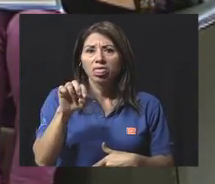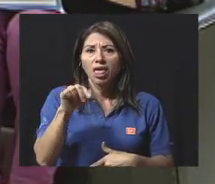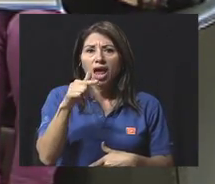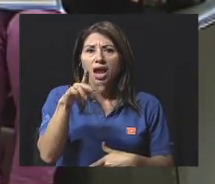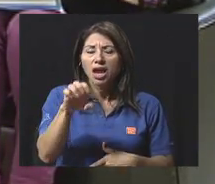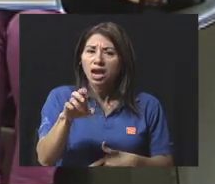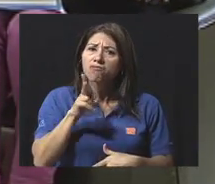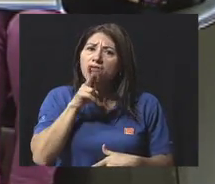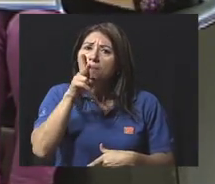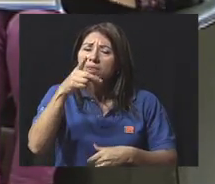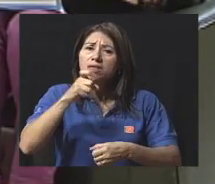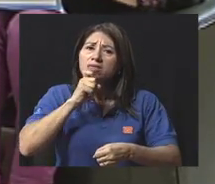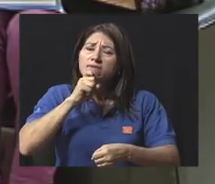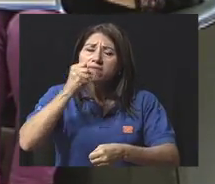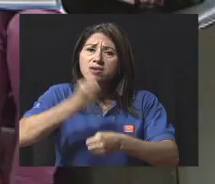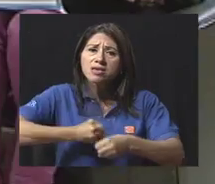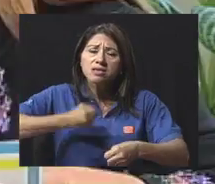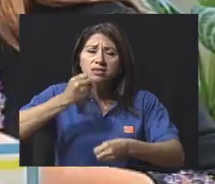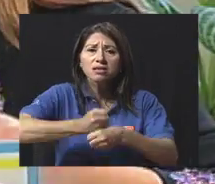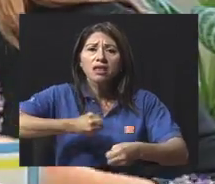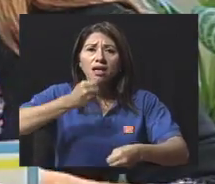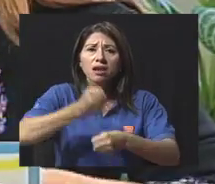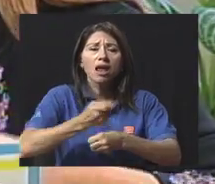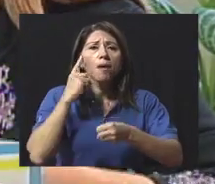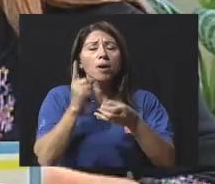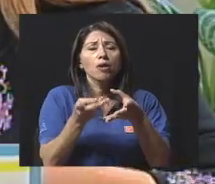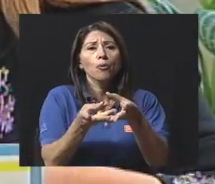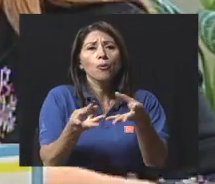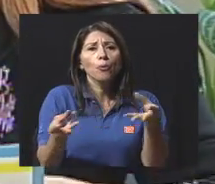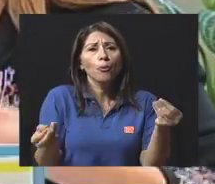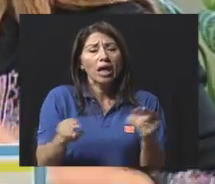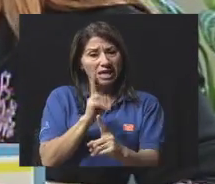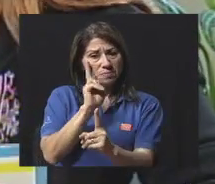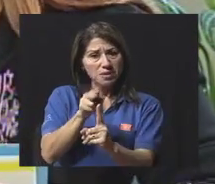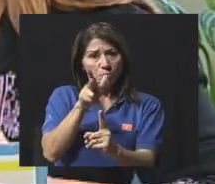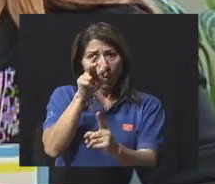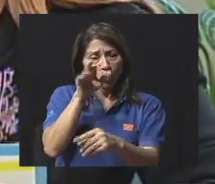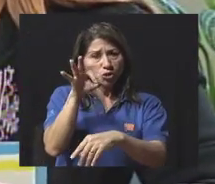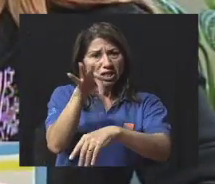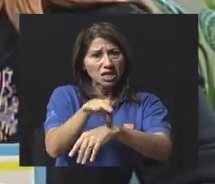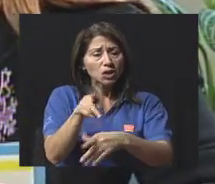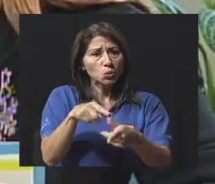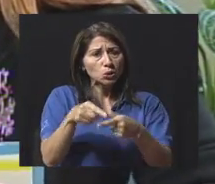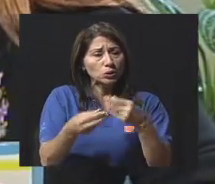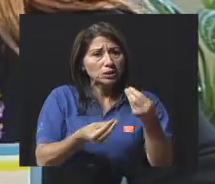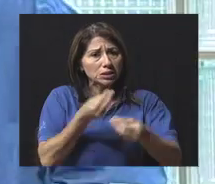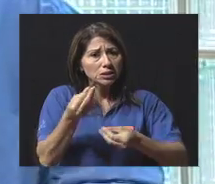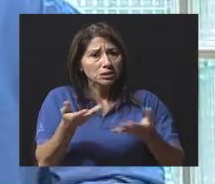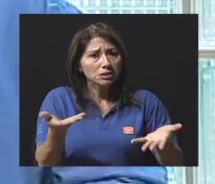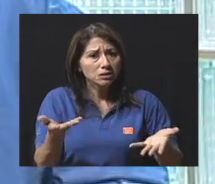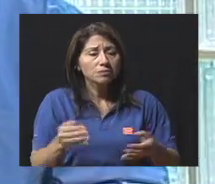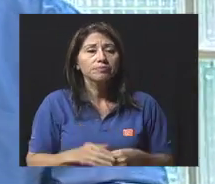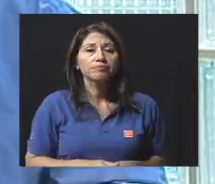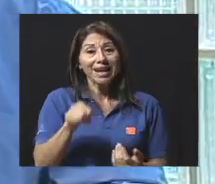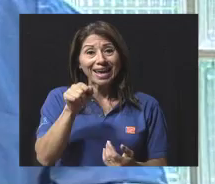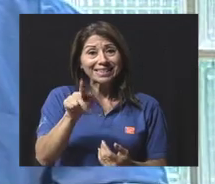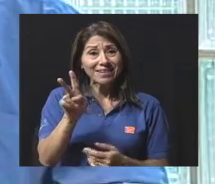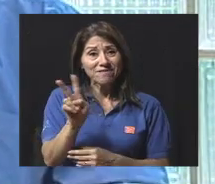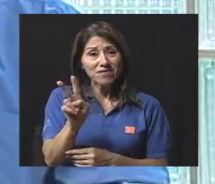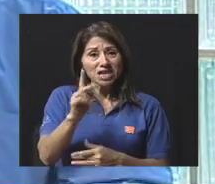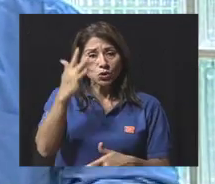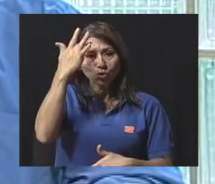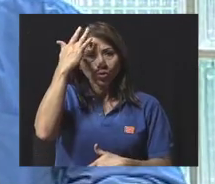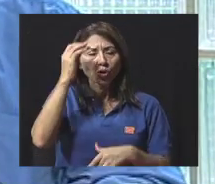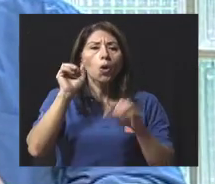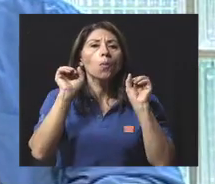ha sido difícil la tarea de limpieza y demás es el mismo mosquito sería importante como retomar este aspecto Don olger este virus puede